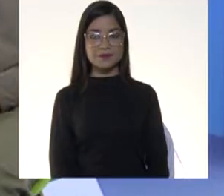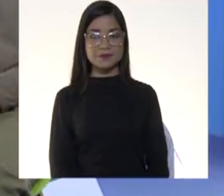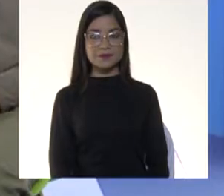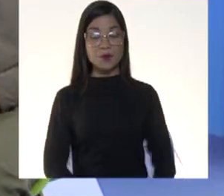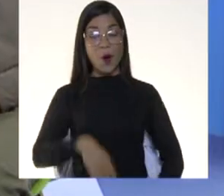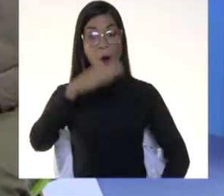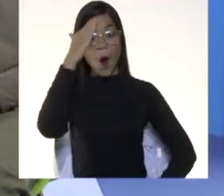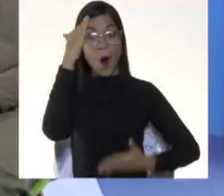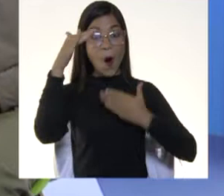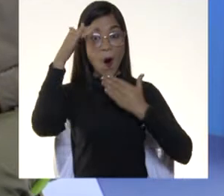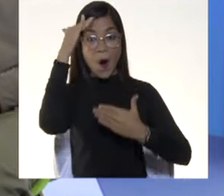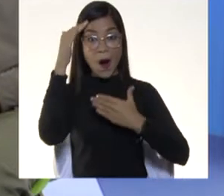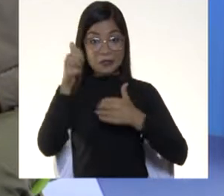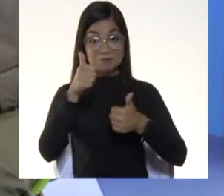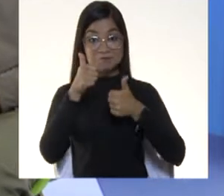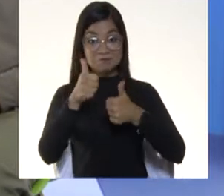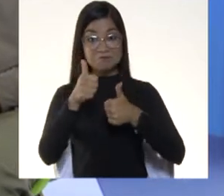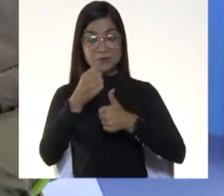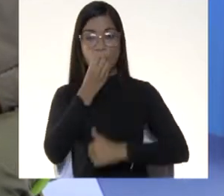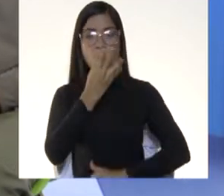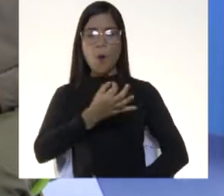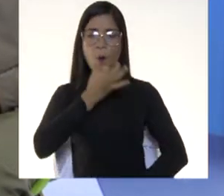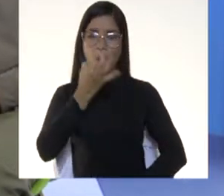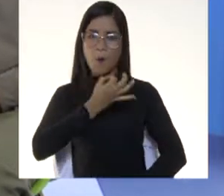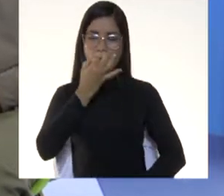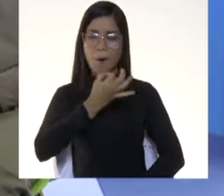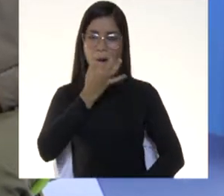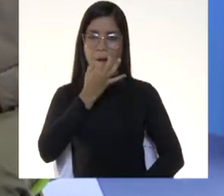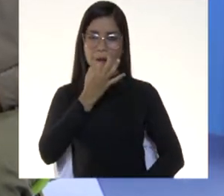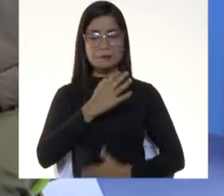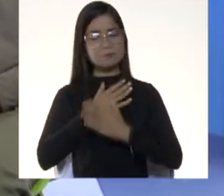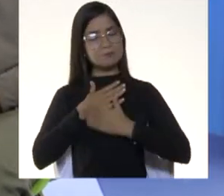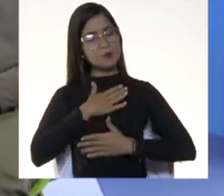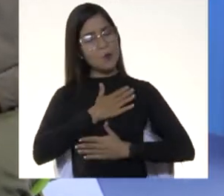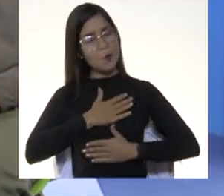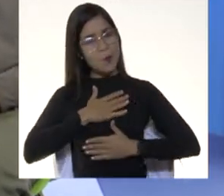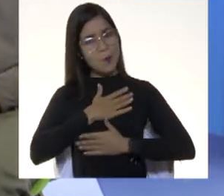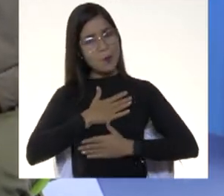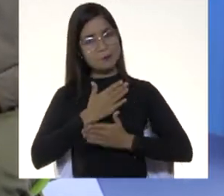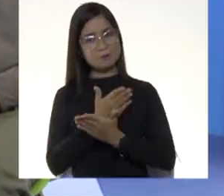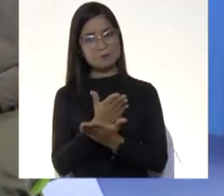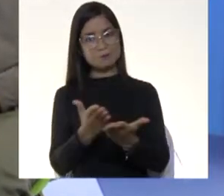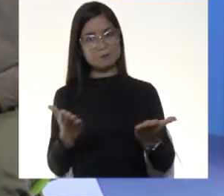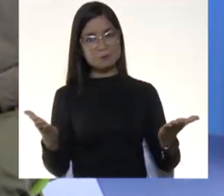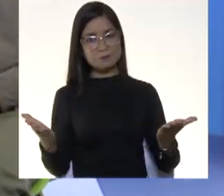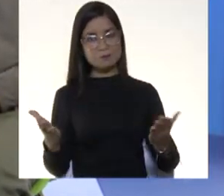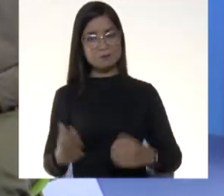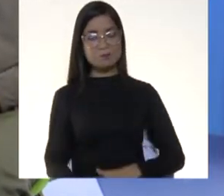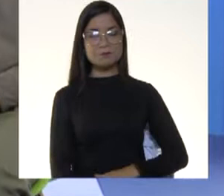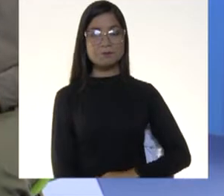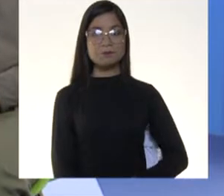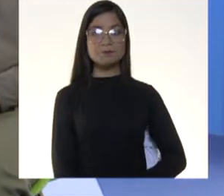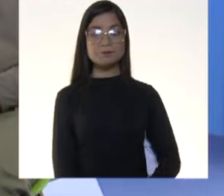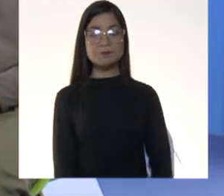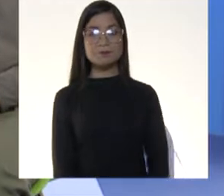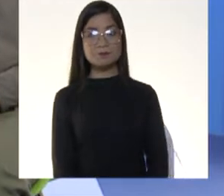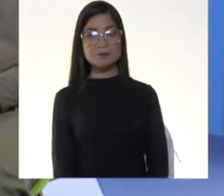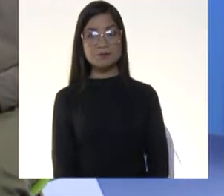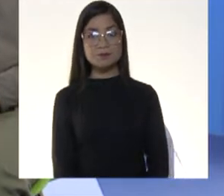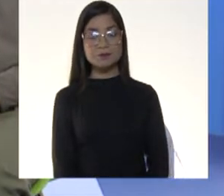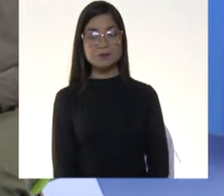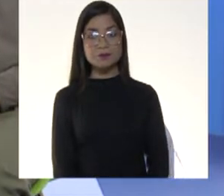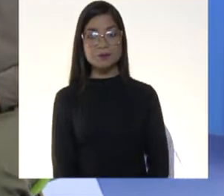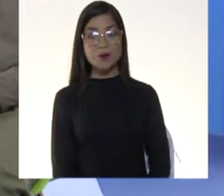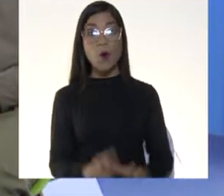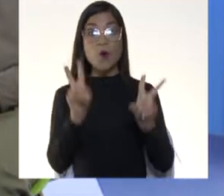Hola, ¿qué tal muchachos? Muy buenas tardes. Un placer estar con ustedes en la tarde de hoy y como siempre para mis compañeritos de primer año